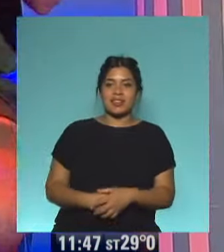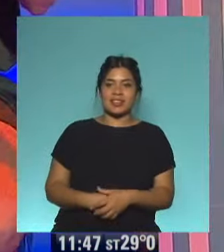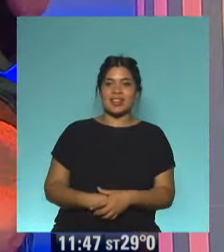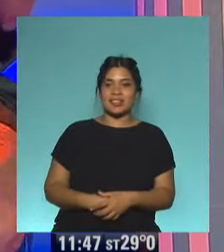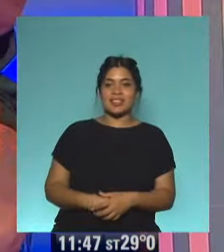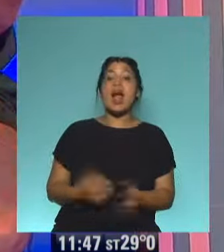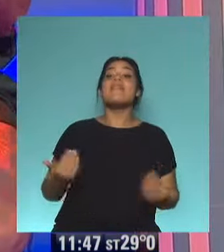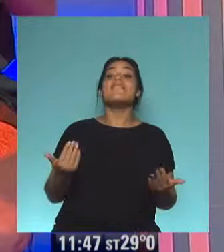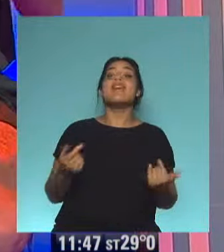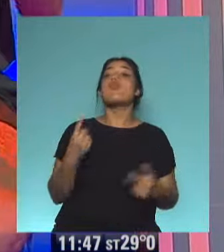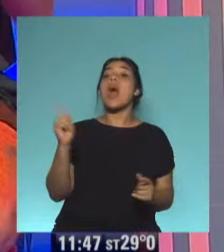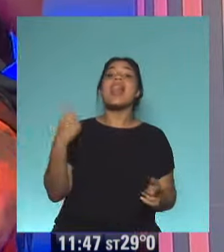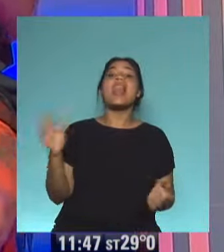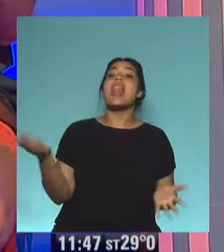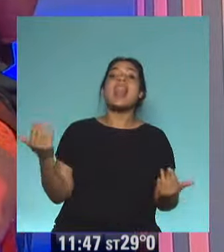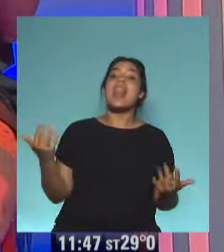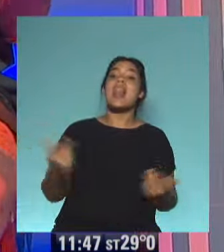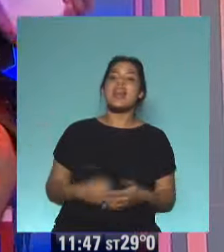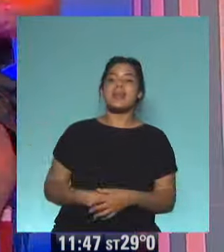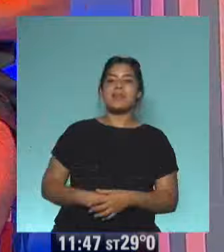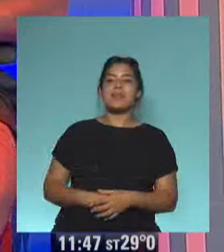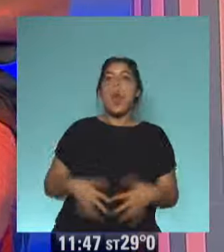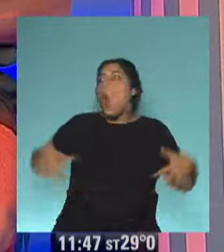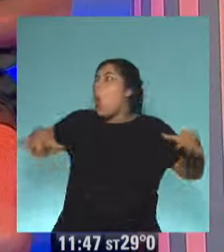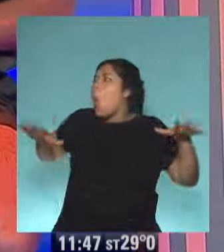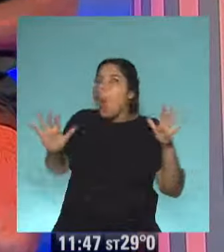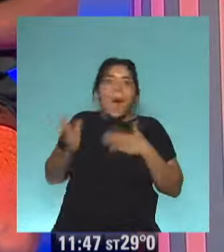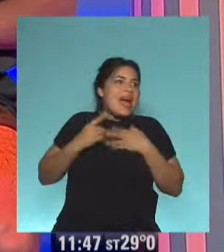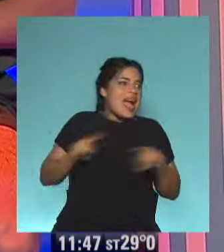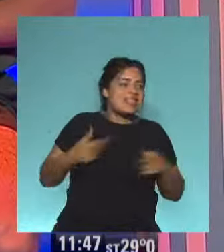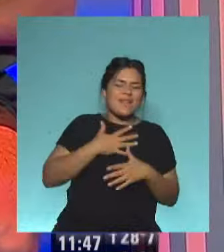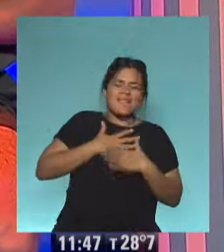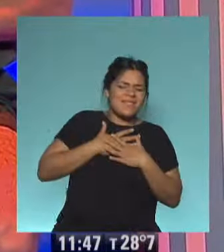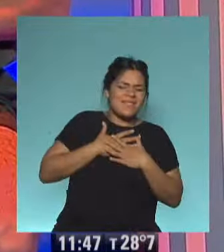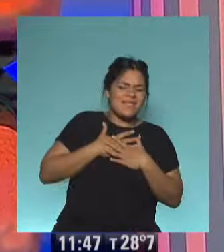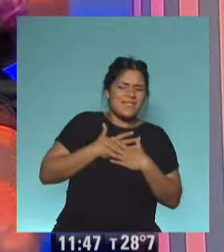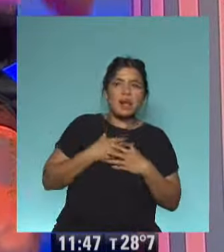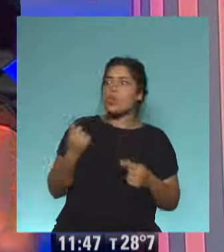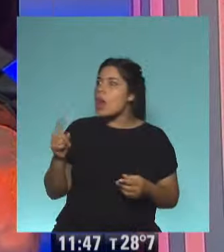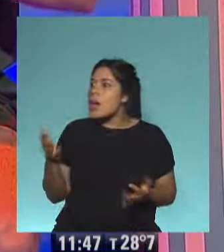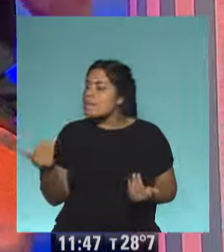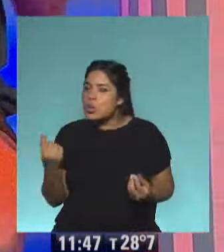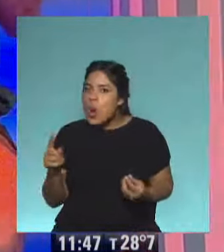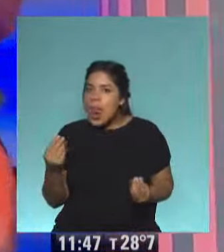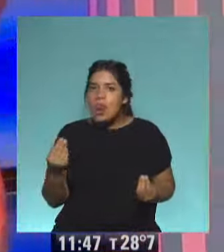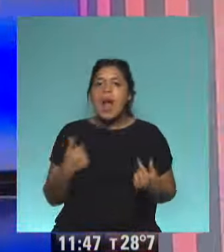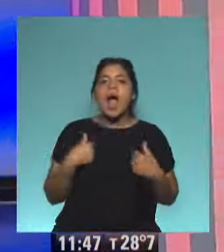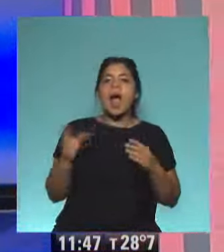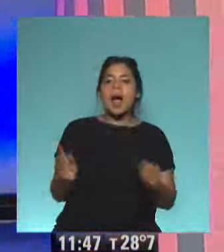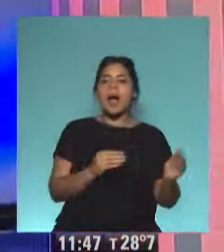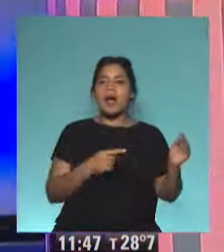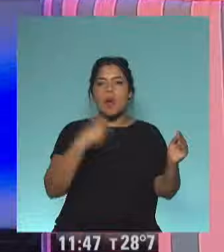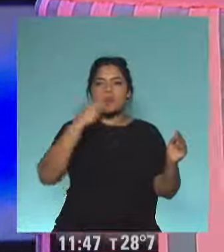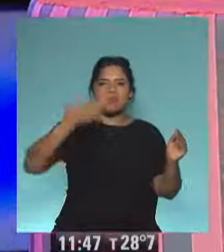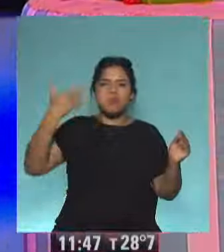sale. Y sale... A ver si nos acordamos. Puede que no nos acordemos. Esta canción me encanta. A ver. Uy, a ver. Esta canción que tiene algo ancestral.